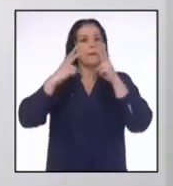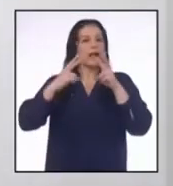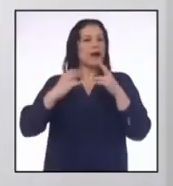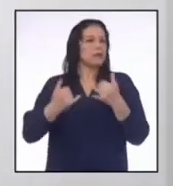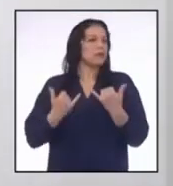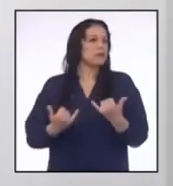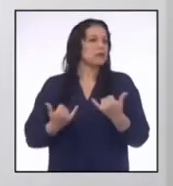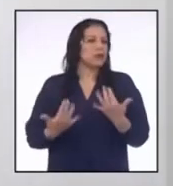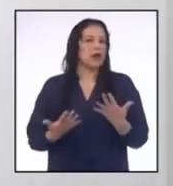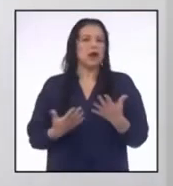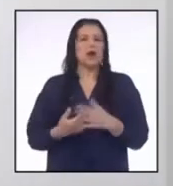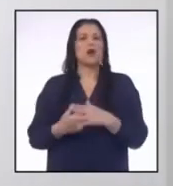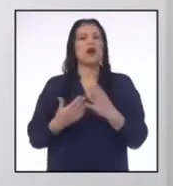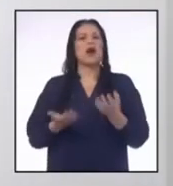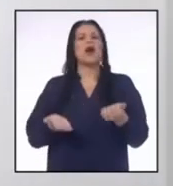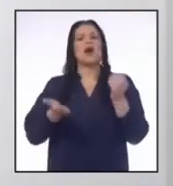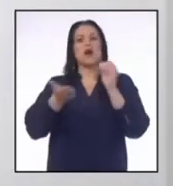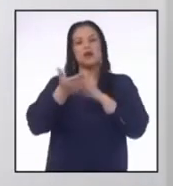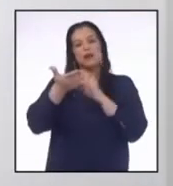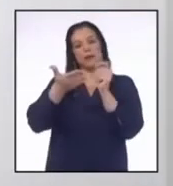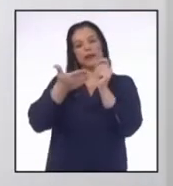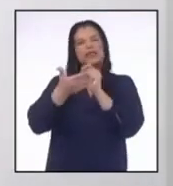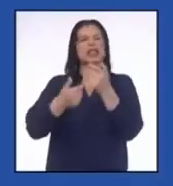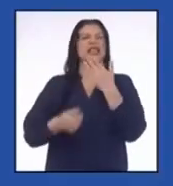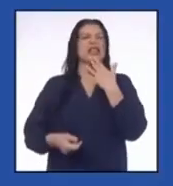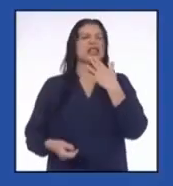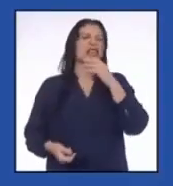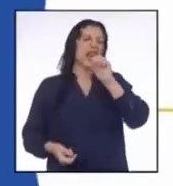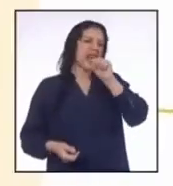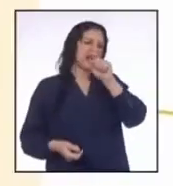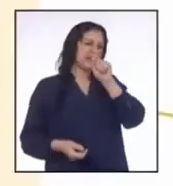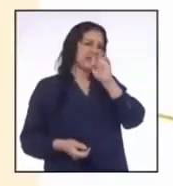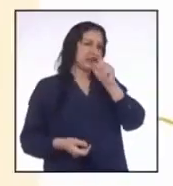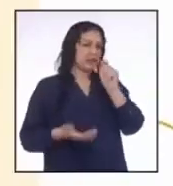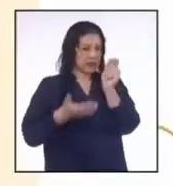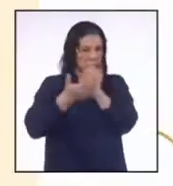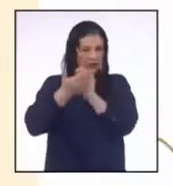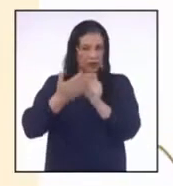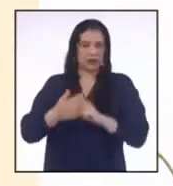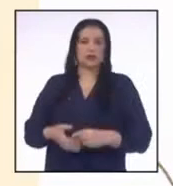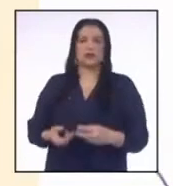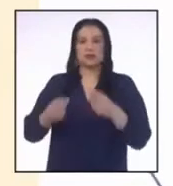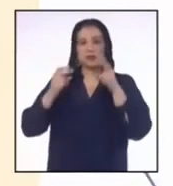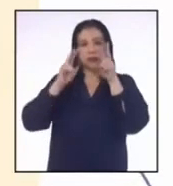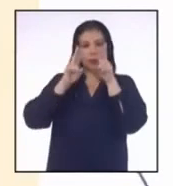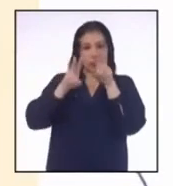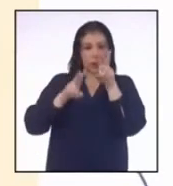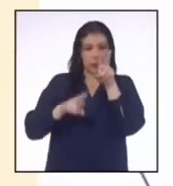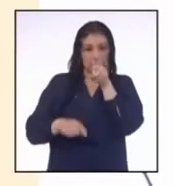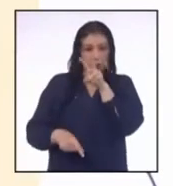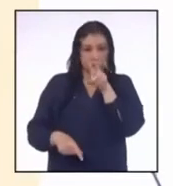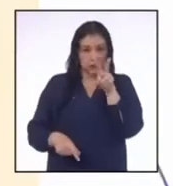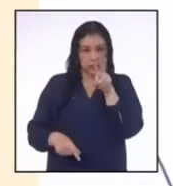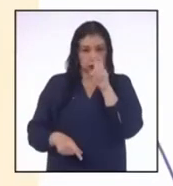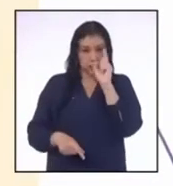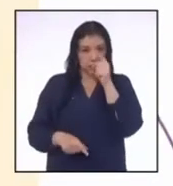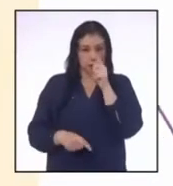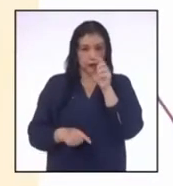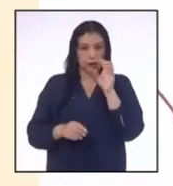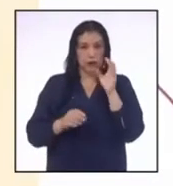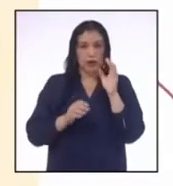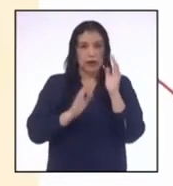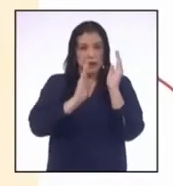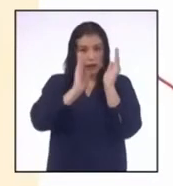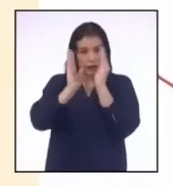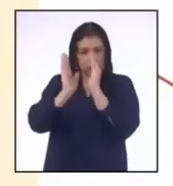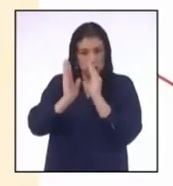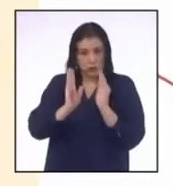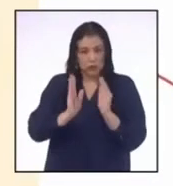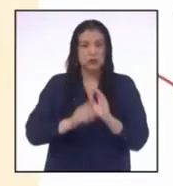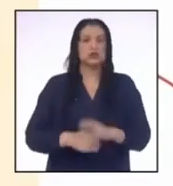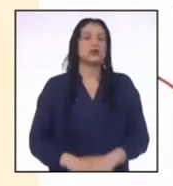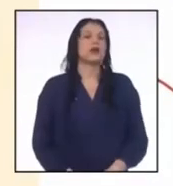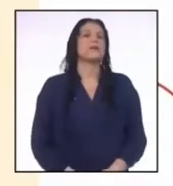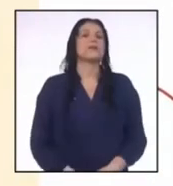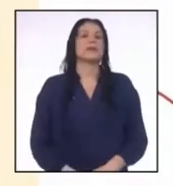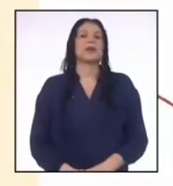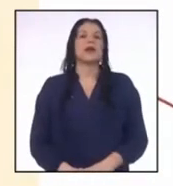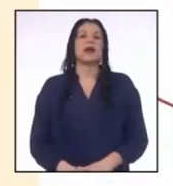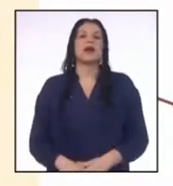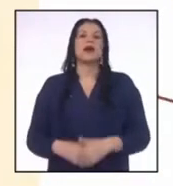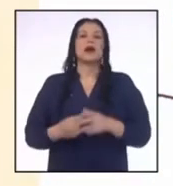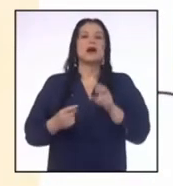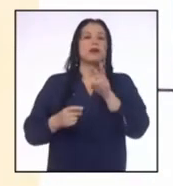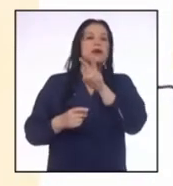Veamos ahora el borrador de Stephanie. Observemos primero la estructura.